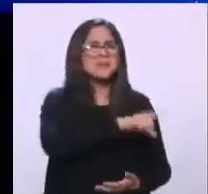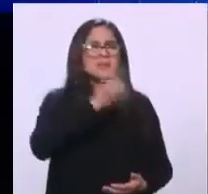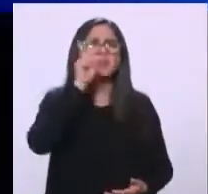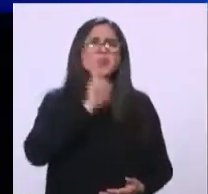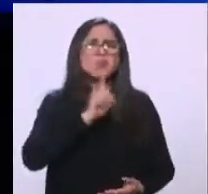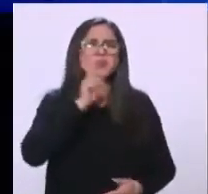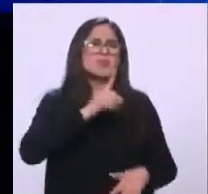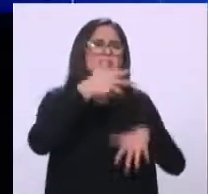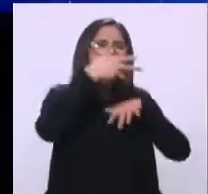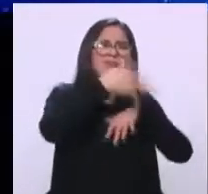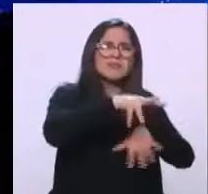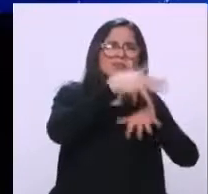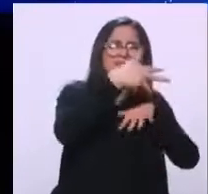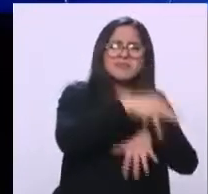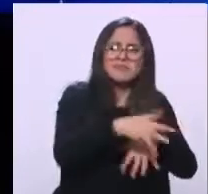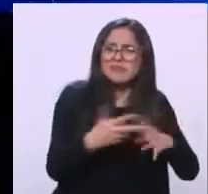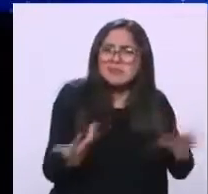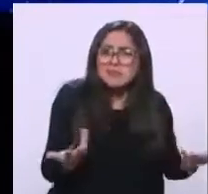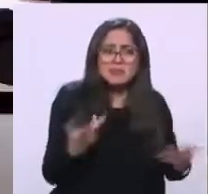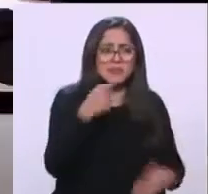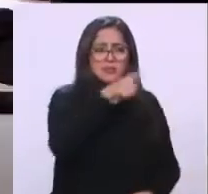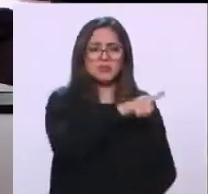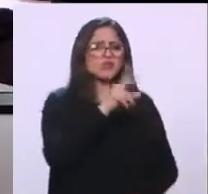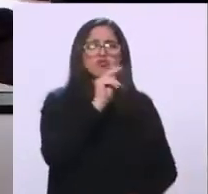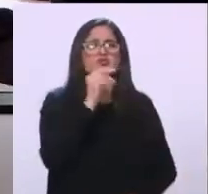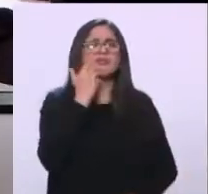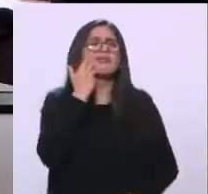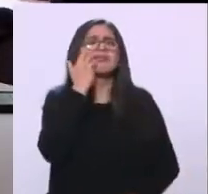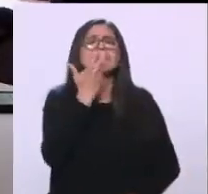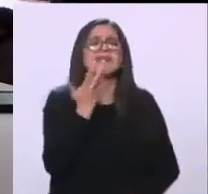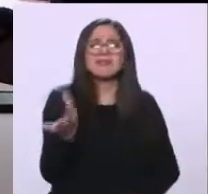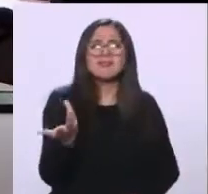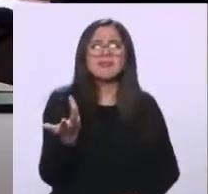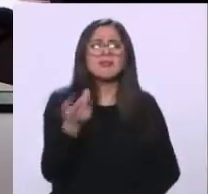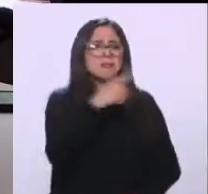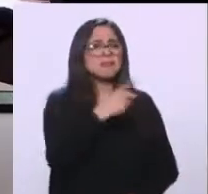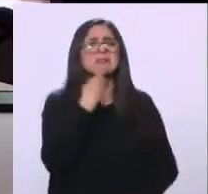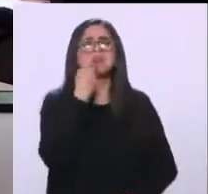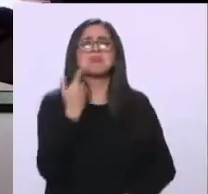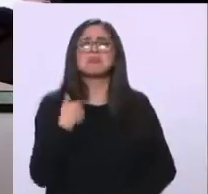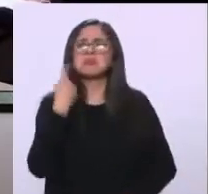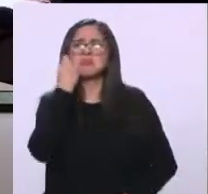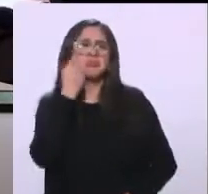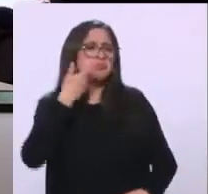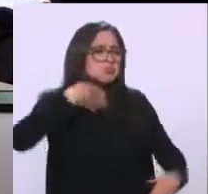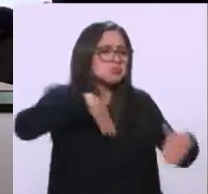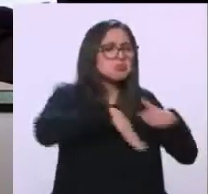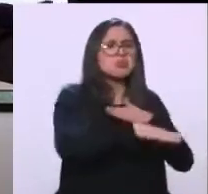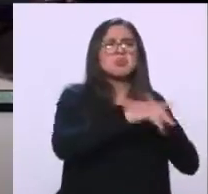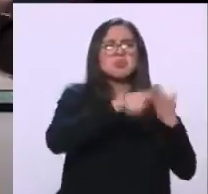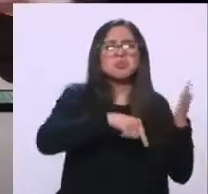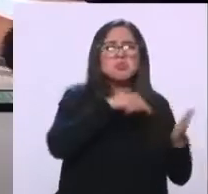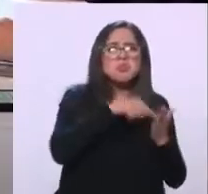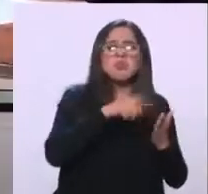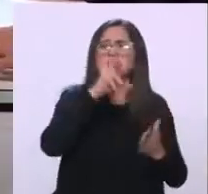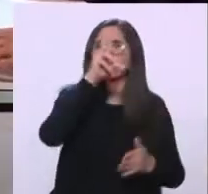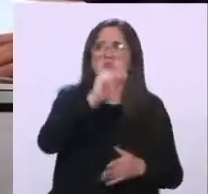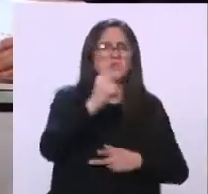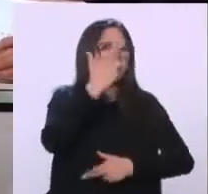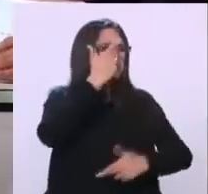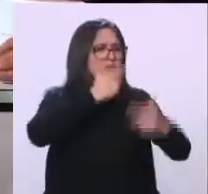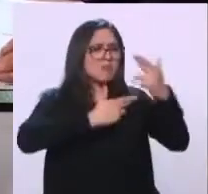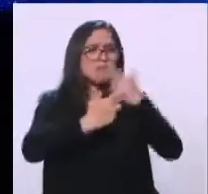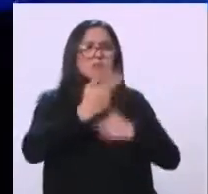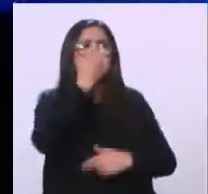¿no? De quienes protestan, ellas no quieren, o sea, lo que dicen es, nosotros vamos a tomar aquí las instalaciones, no las vamos a regresar, vamos a